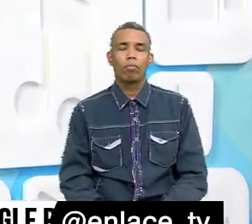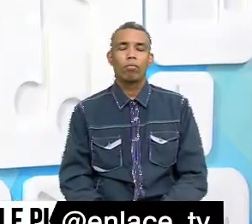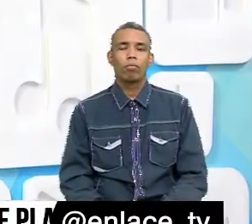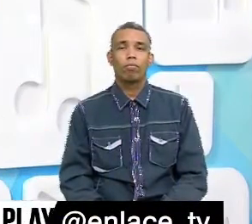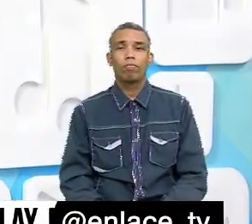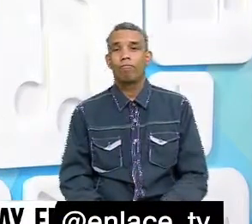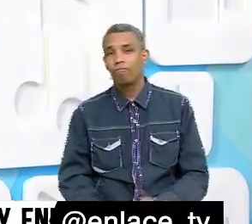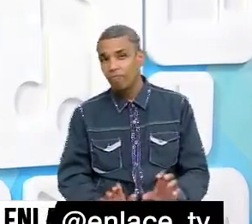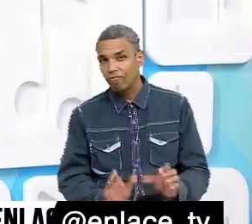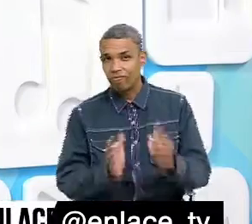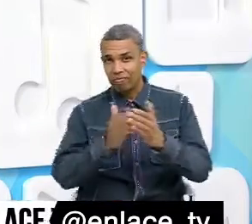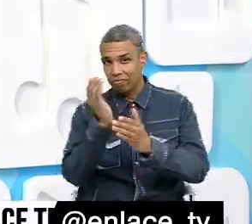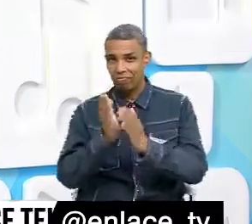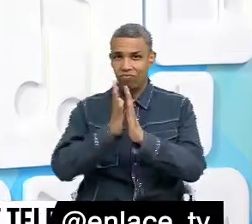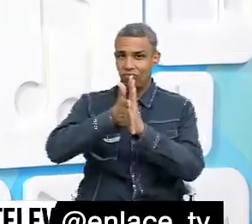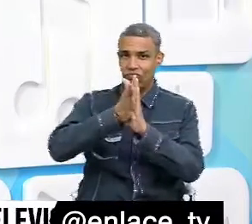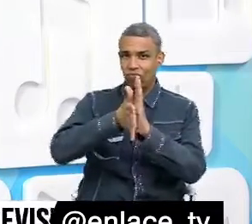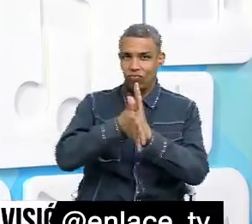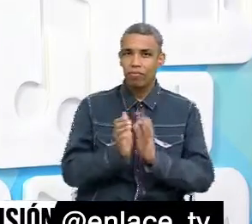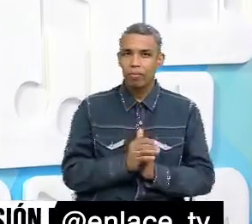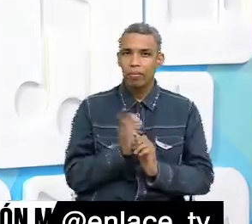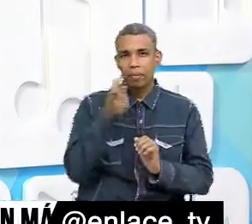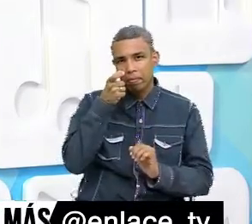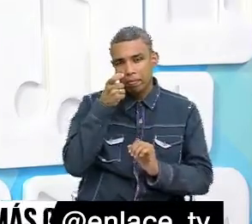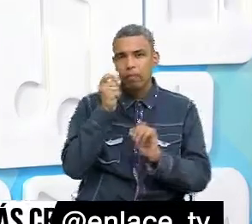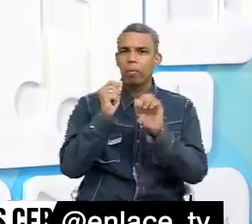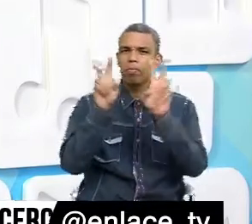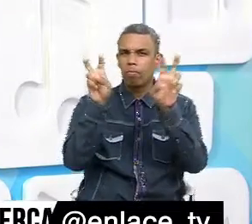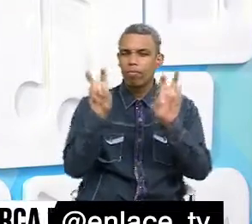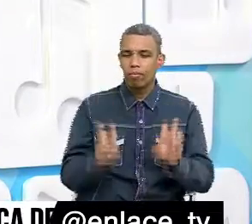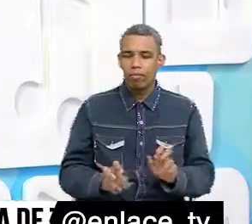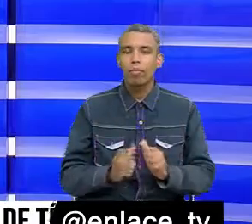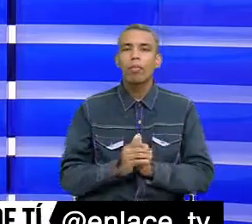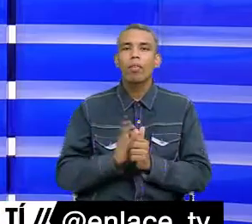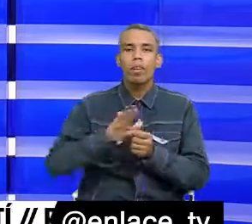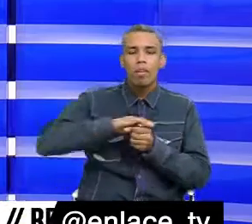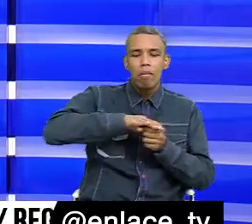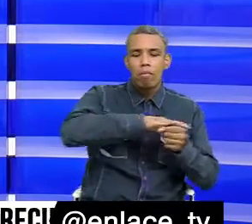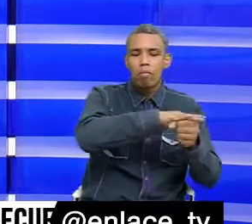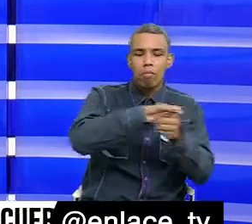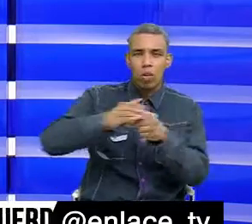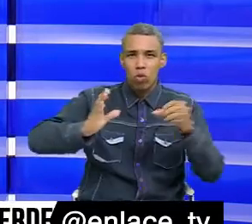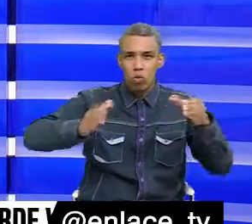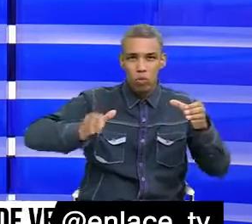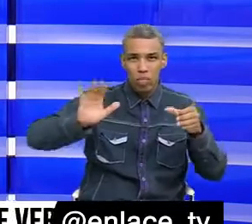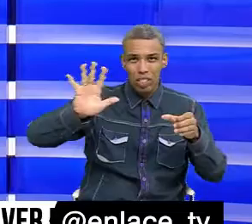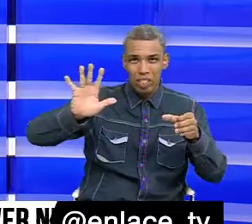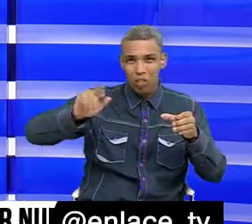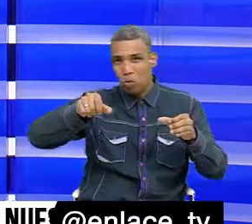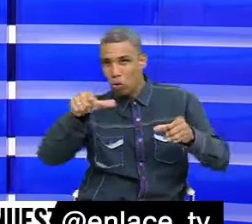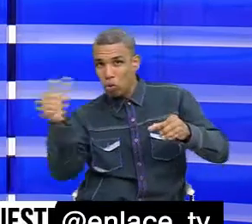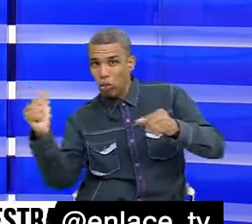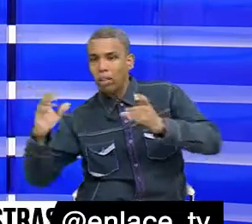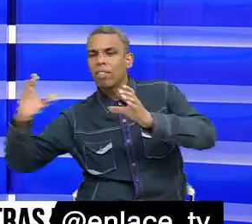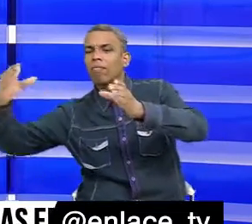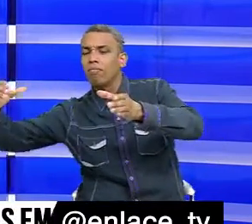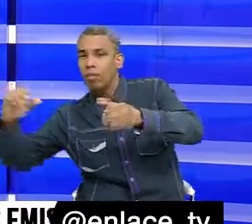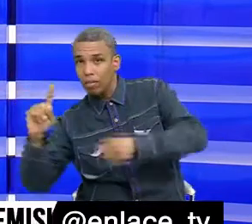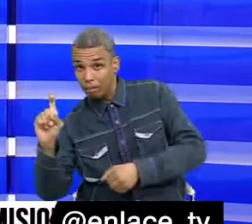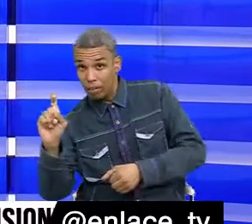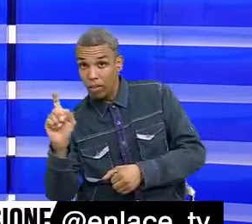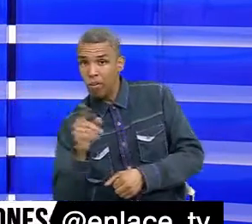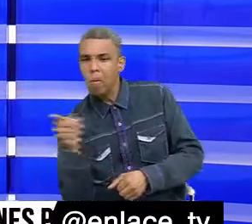Iniciamos nuestra información de cultura y entretenimiento contándoles que desde la comuna 5 y 6 del puerto petrolero continúa desarrollándose un